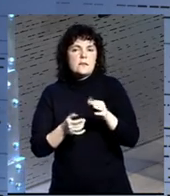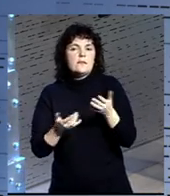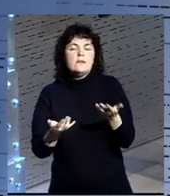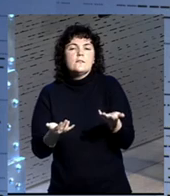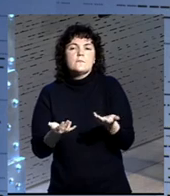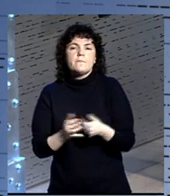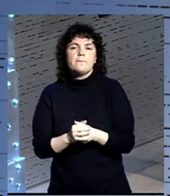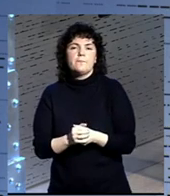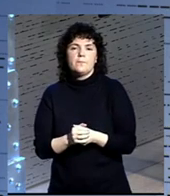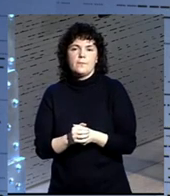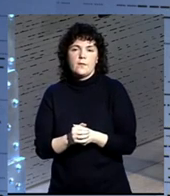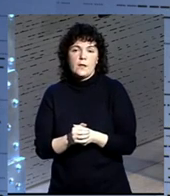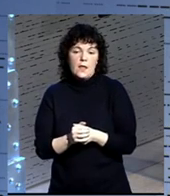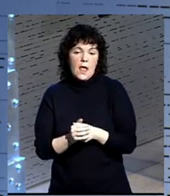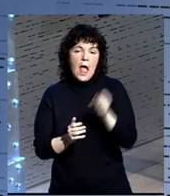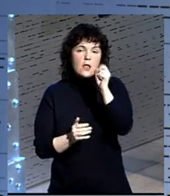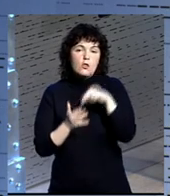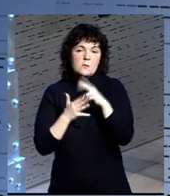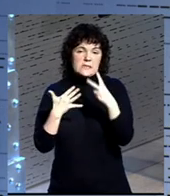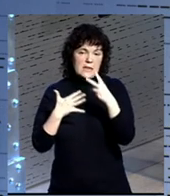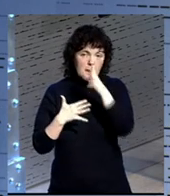del verano del 2007.